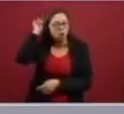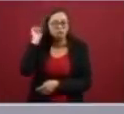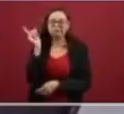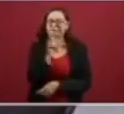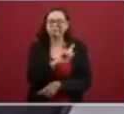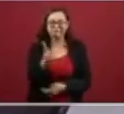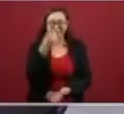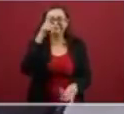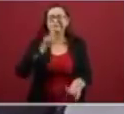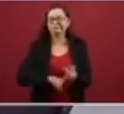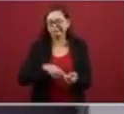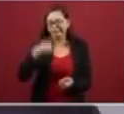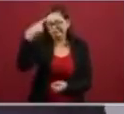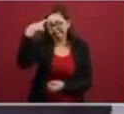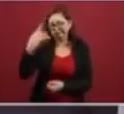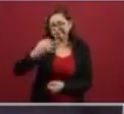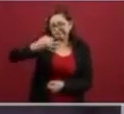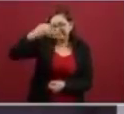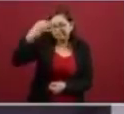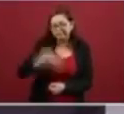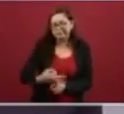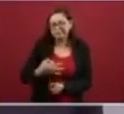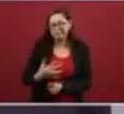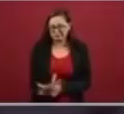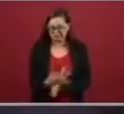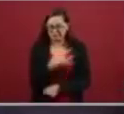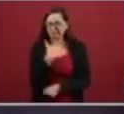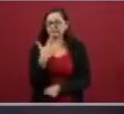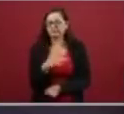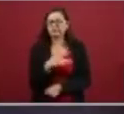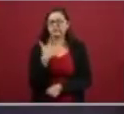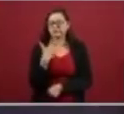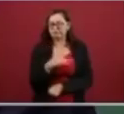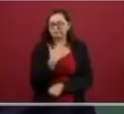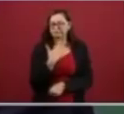Considero que entre más rápido